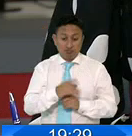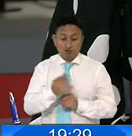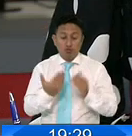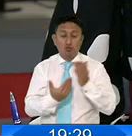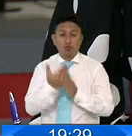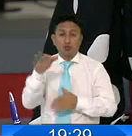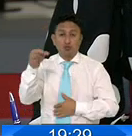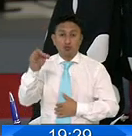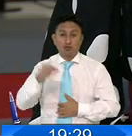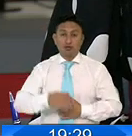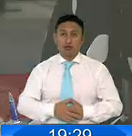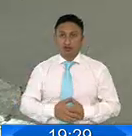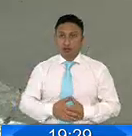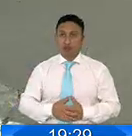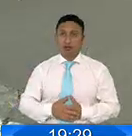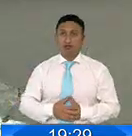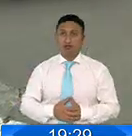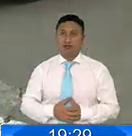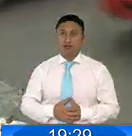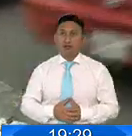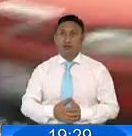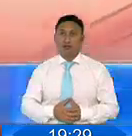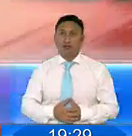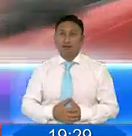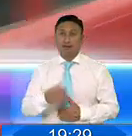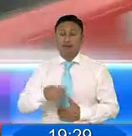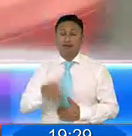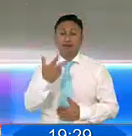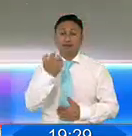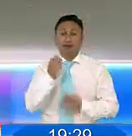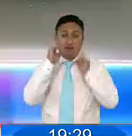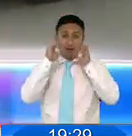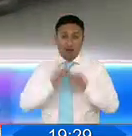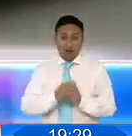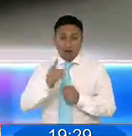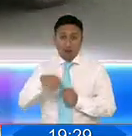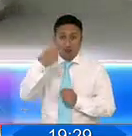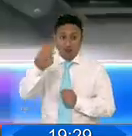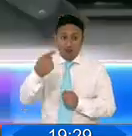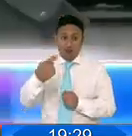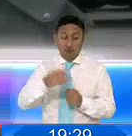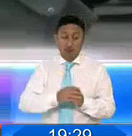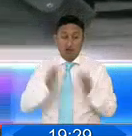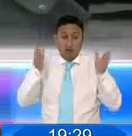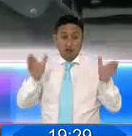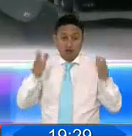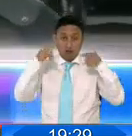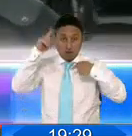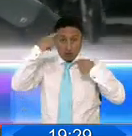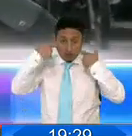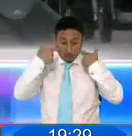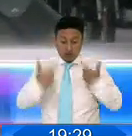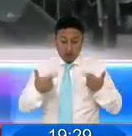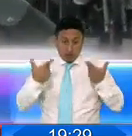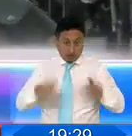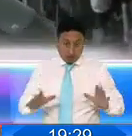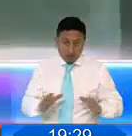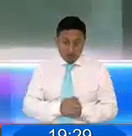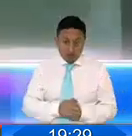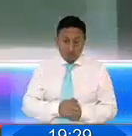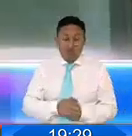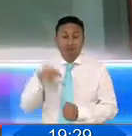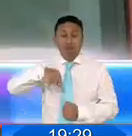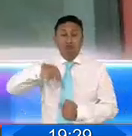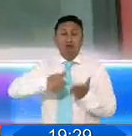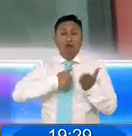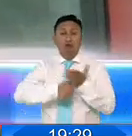nuevo documento. A partir del 13 de septiembre próximo, cuando termine el estado de excepción, los salvoconductos emitidos